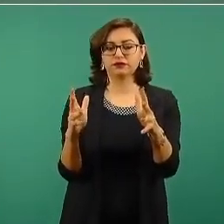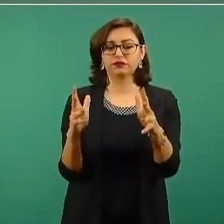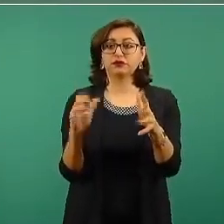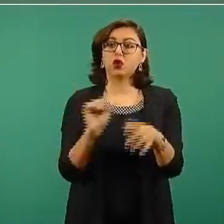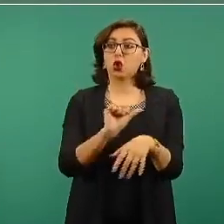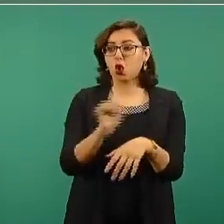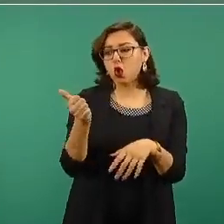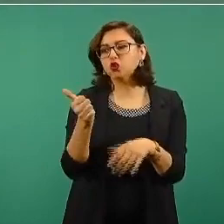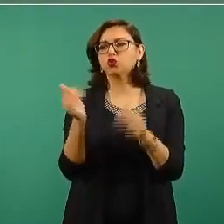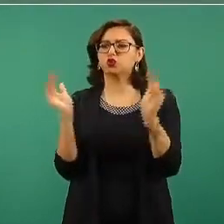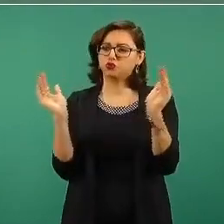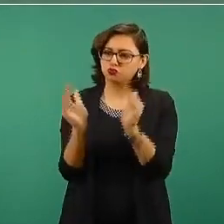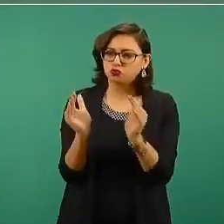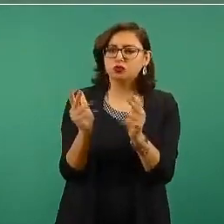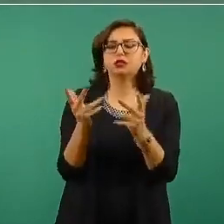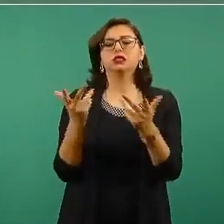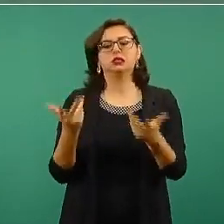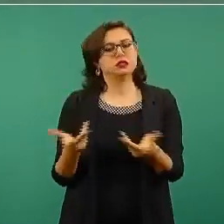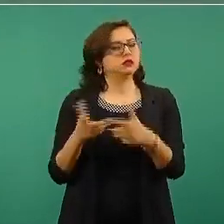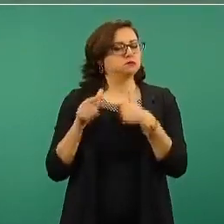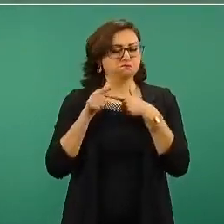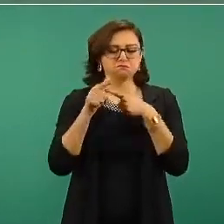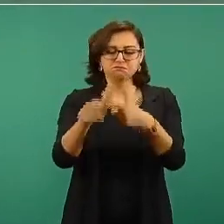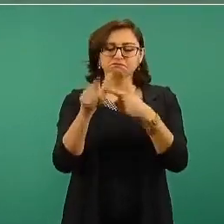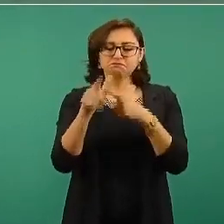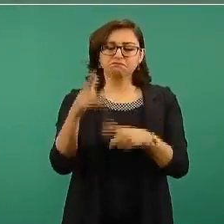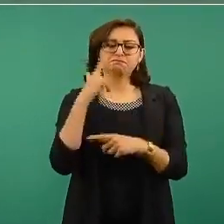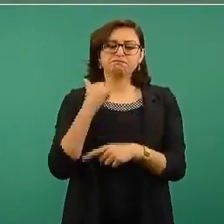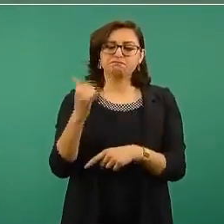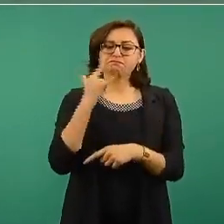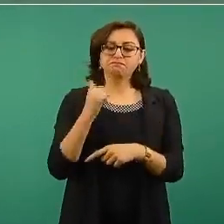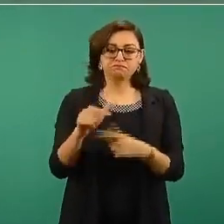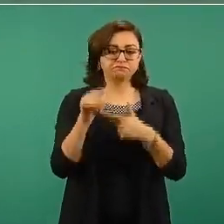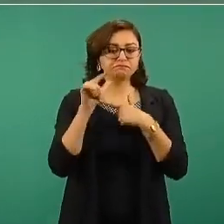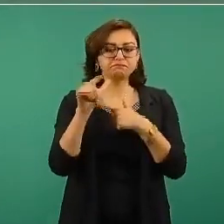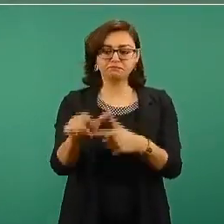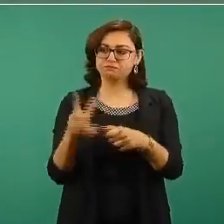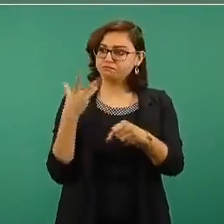otros medianos, y vamos a continuar